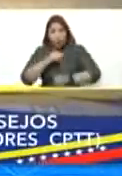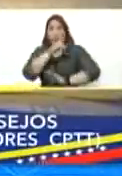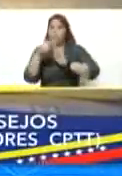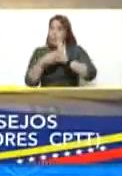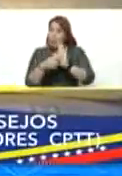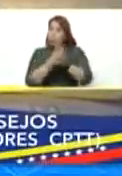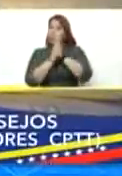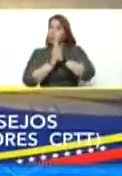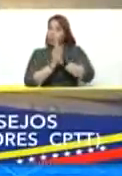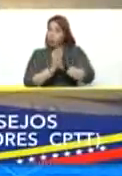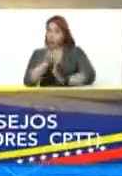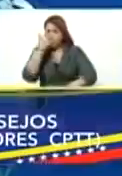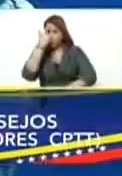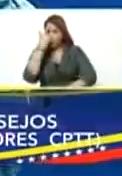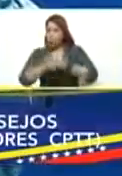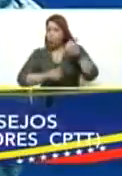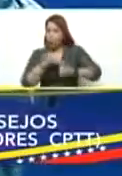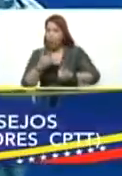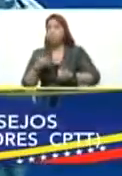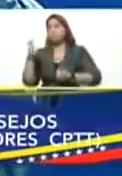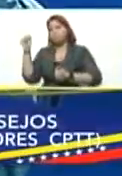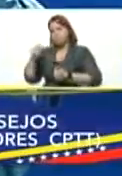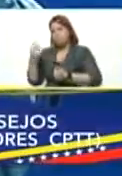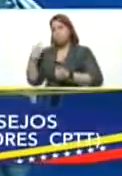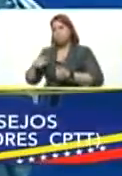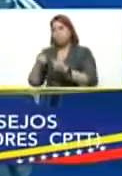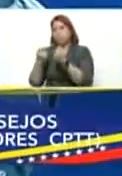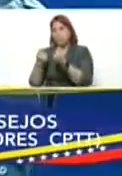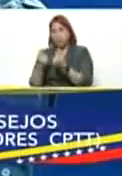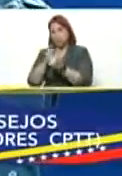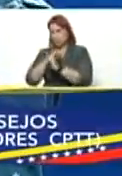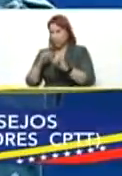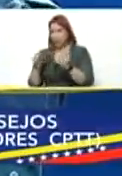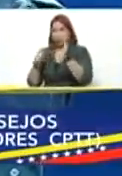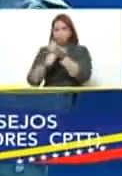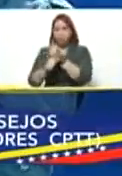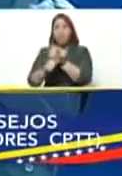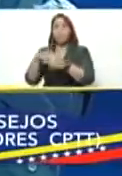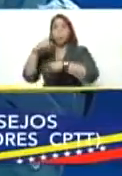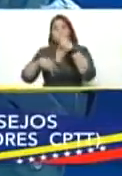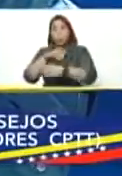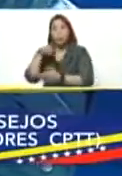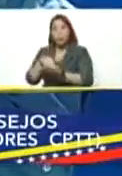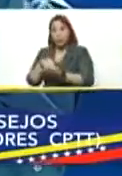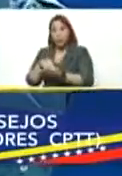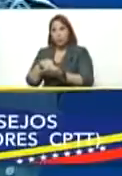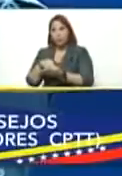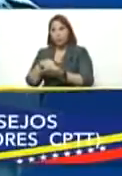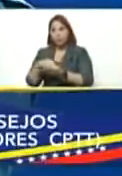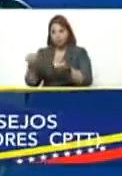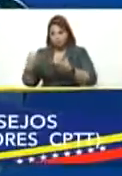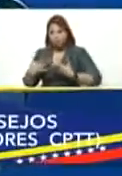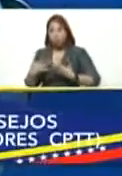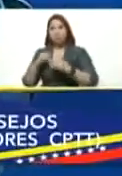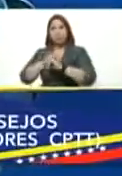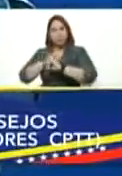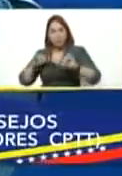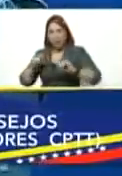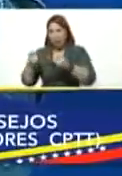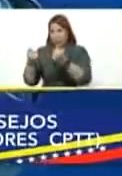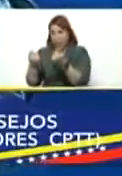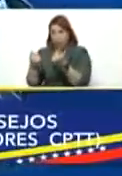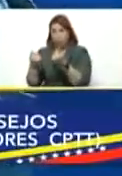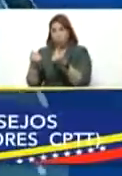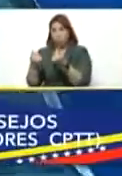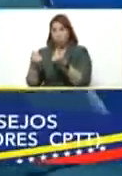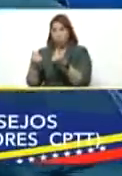que aterricemos. Sí, tenemos el dinero, ya conseguimos la máquina en Acarigua, producción nacional, ya nos dieron la cotización y